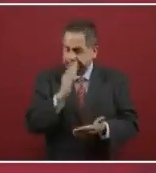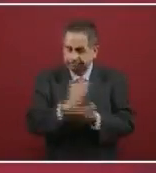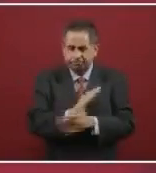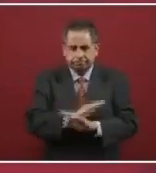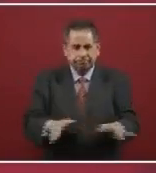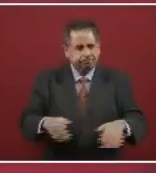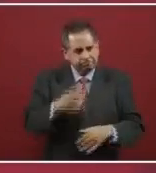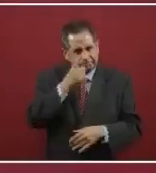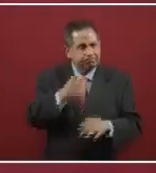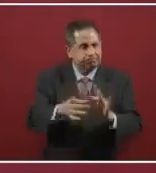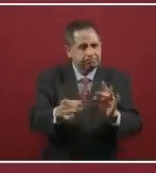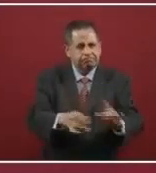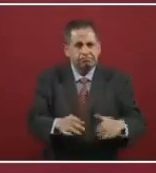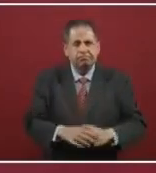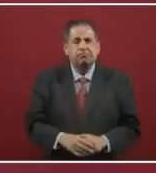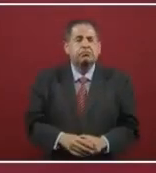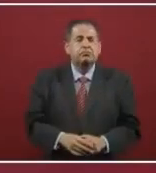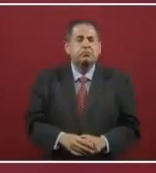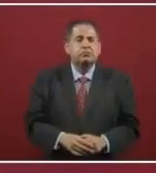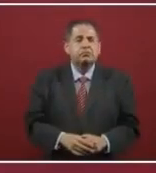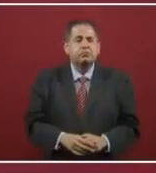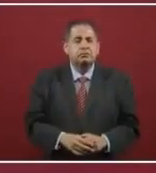Digo esto porque